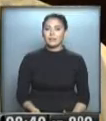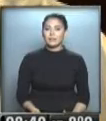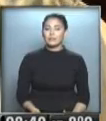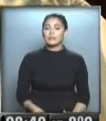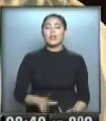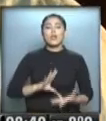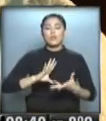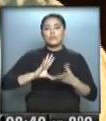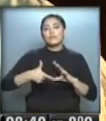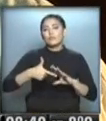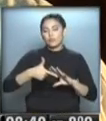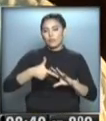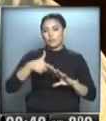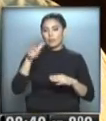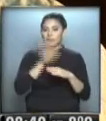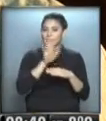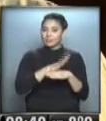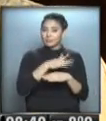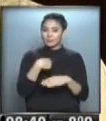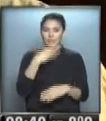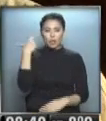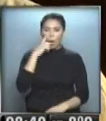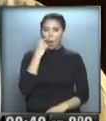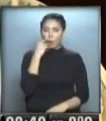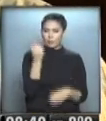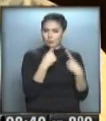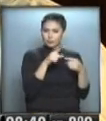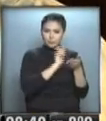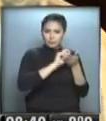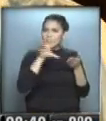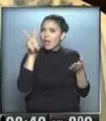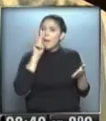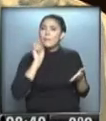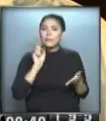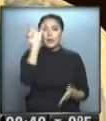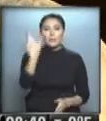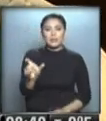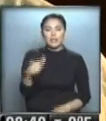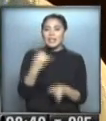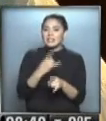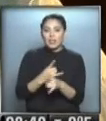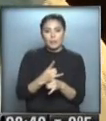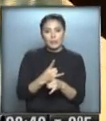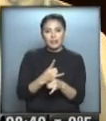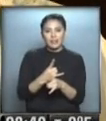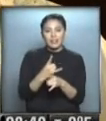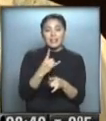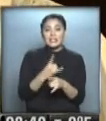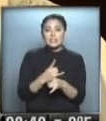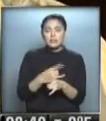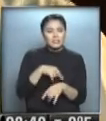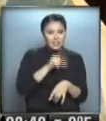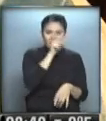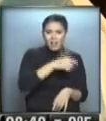forma, funciona en la obra, que esta admiración que tiene Beethoven por aquella persona que se ha ocupado toda su vida con una